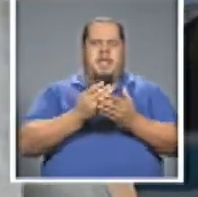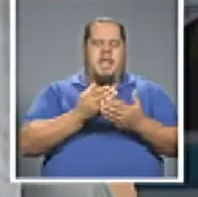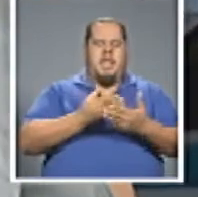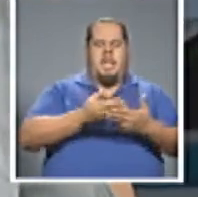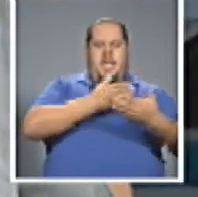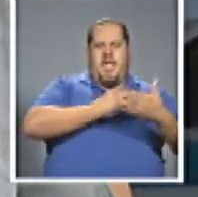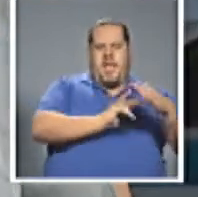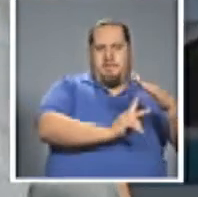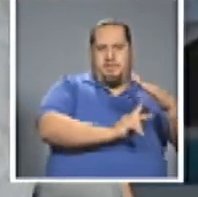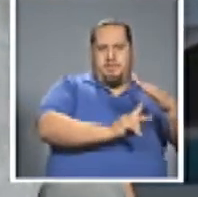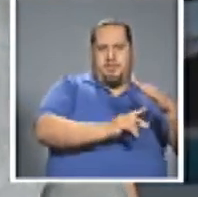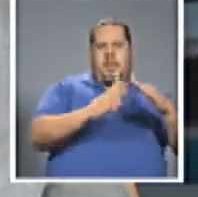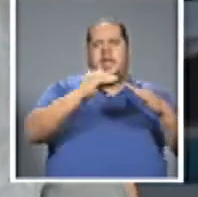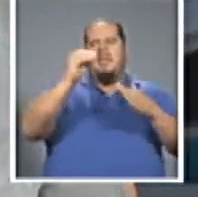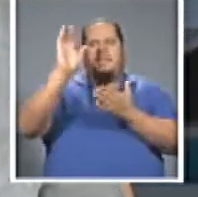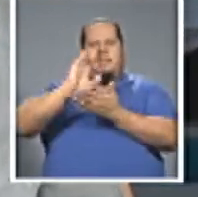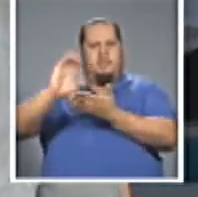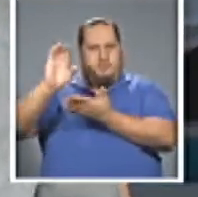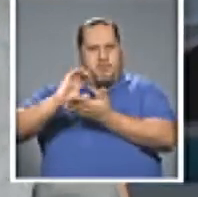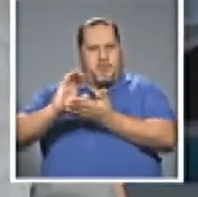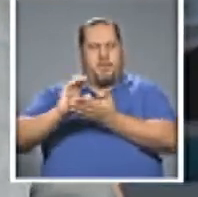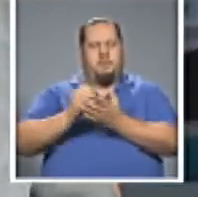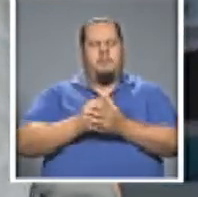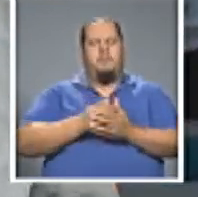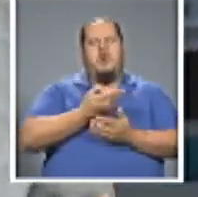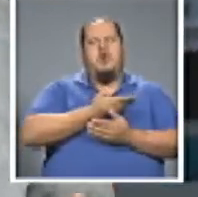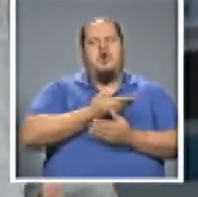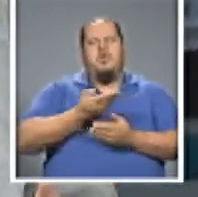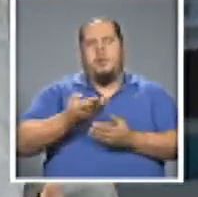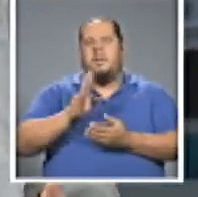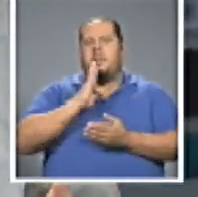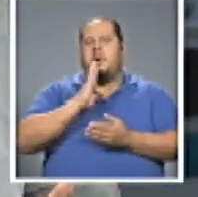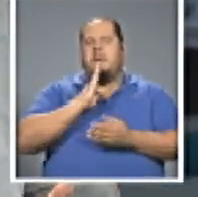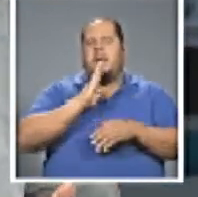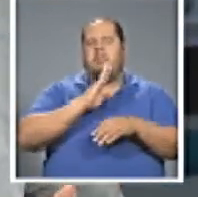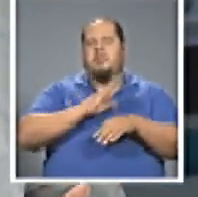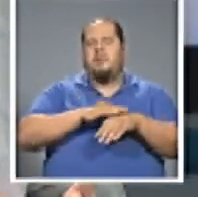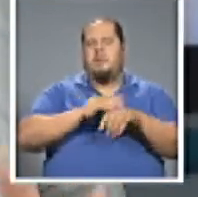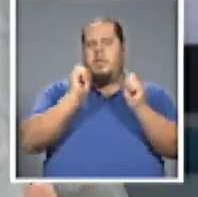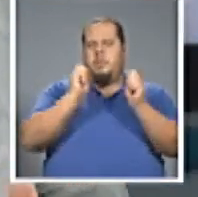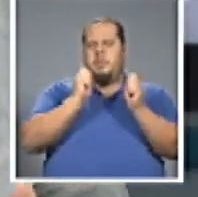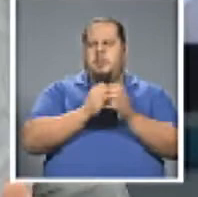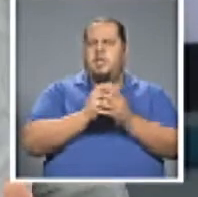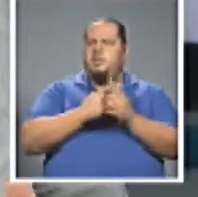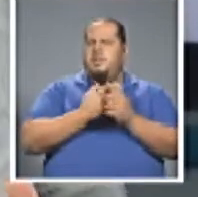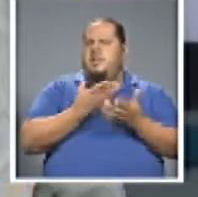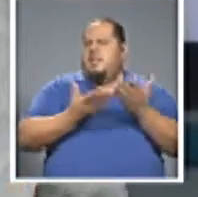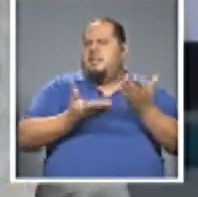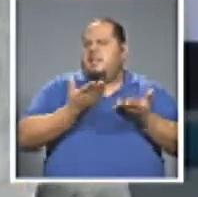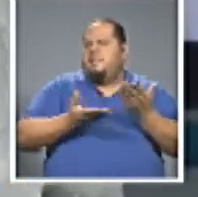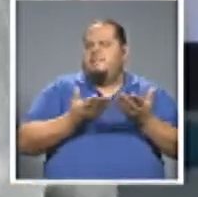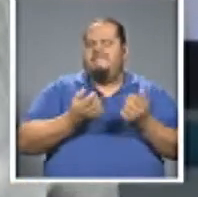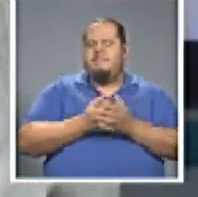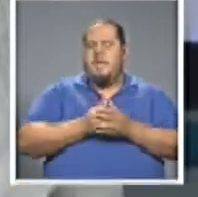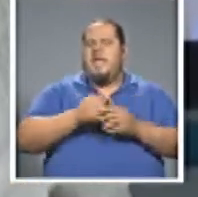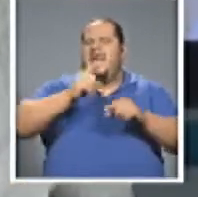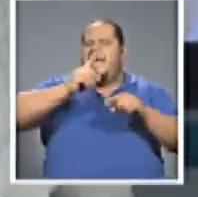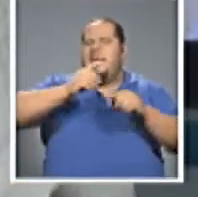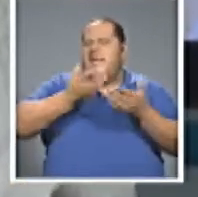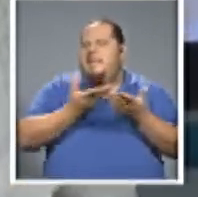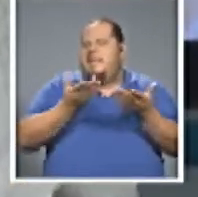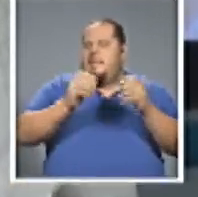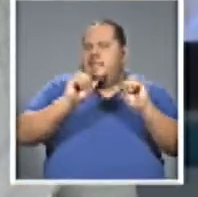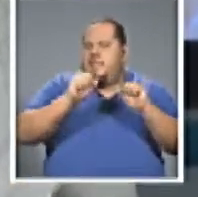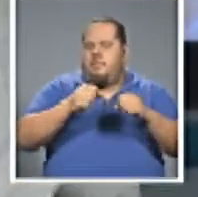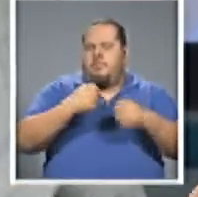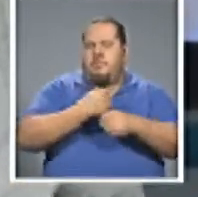en la secundaria. Cuando hablamos de educación. Exactamente, sí. Cuando hablamos de la educación. Uh-huh. Entonces, tal vez, ¿qué se puede hacer? Porque en preescolar